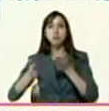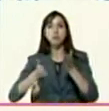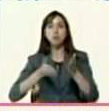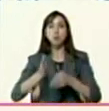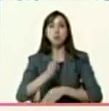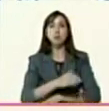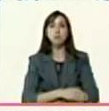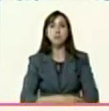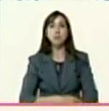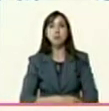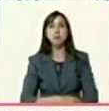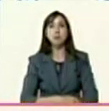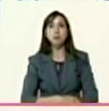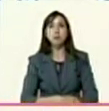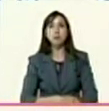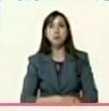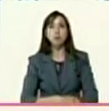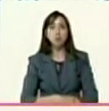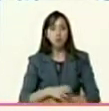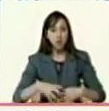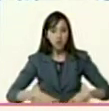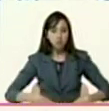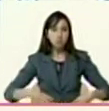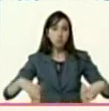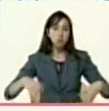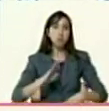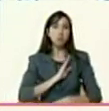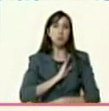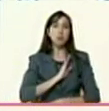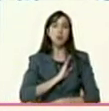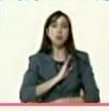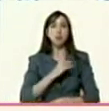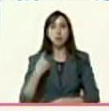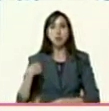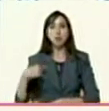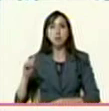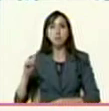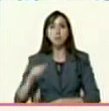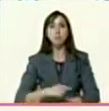situación patrimonial de quienes están obligados a ello.